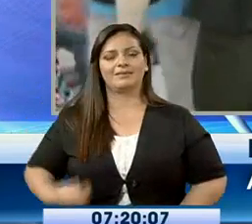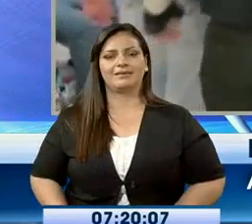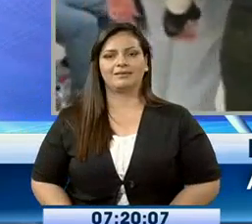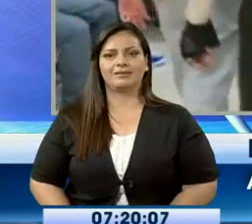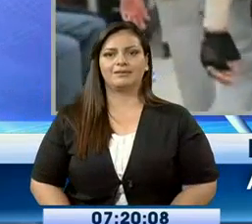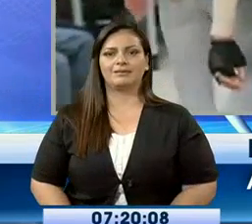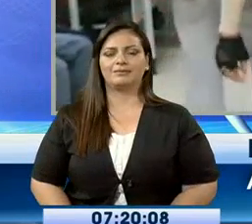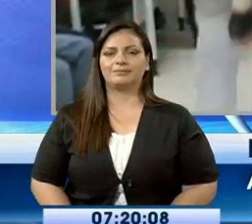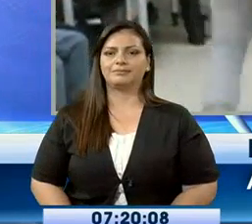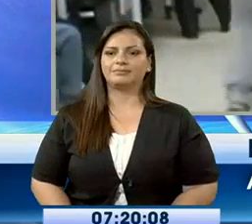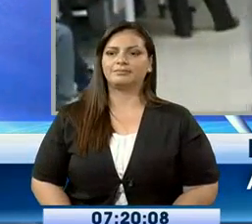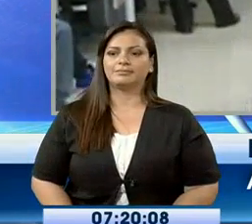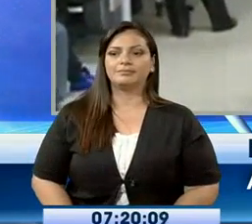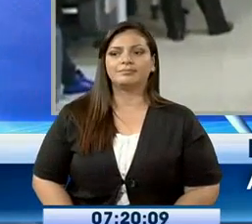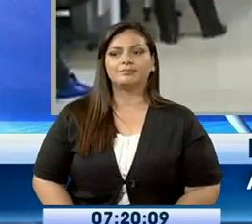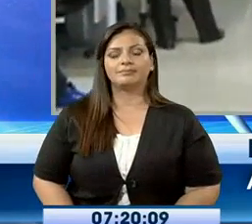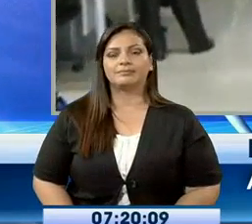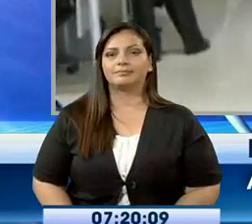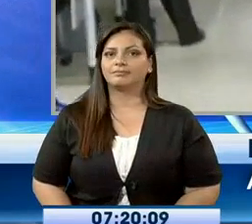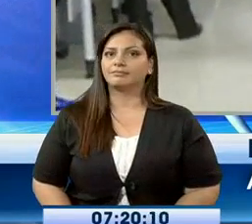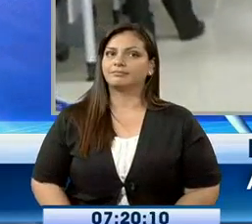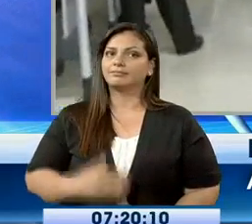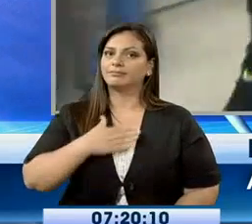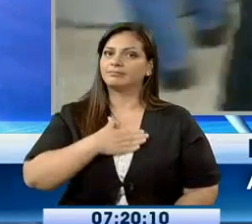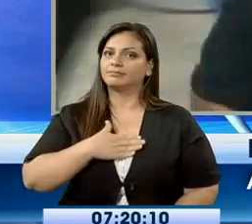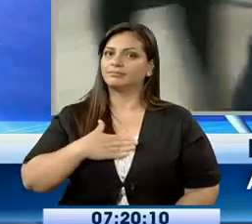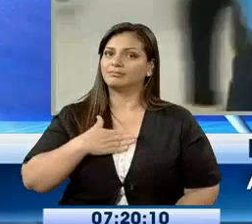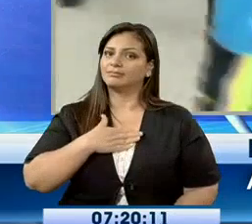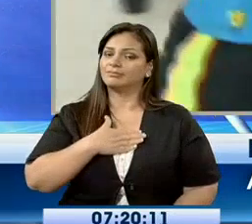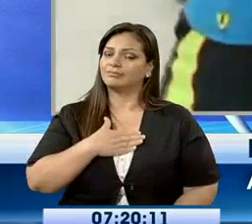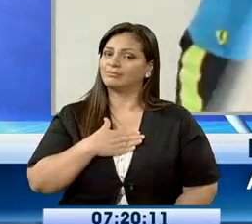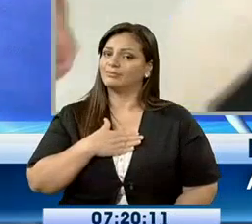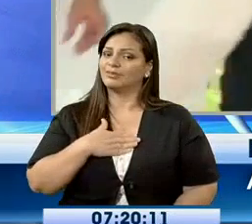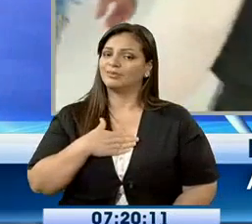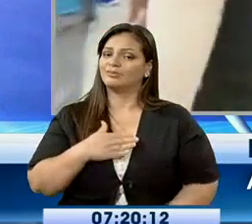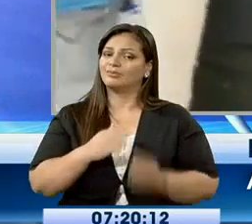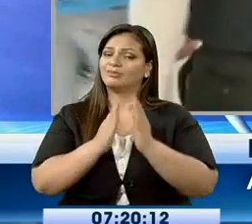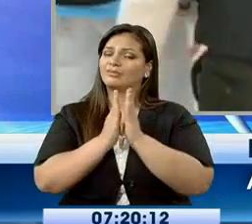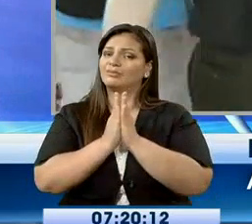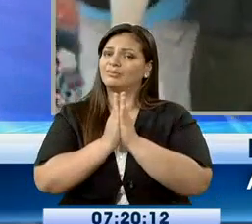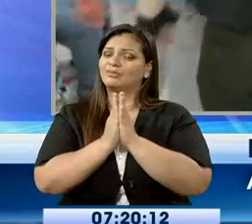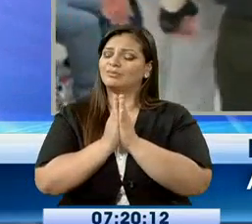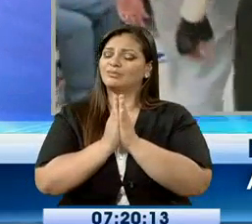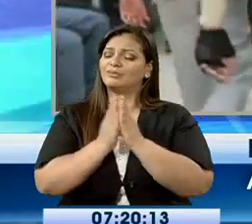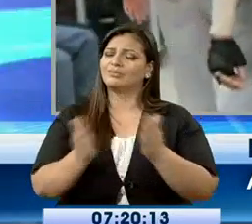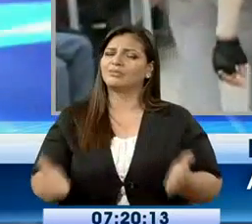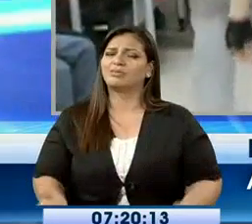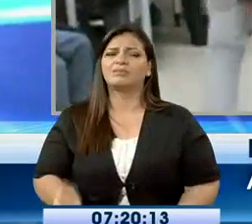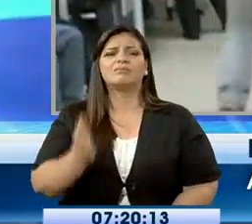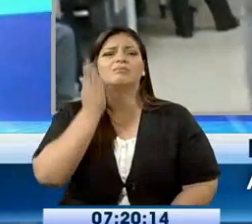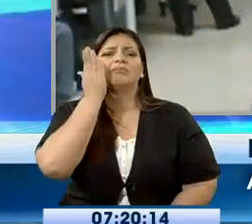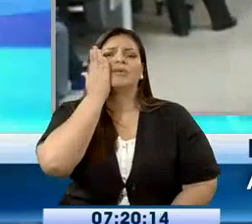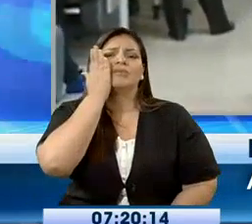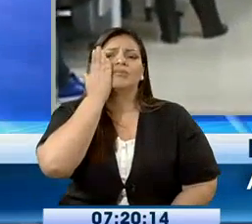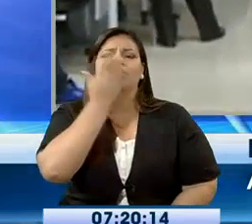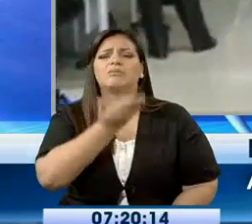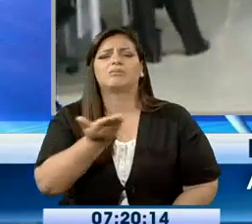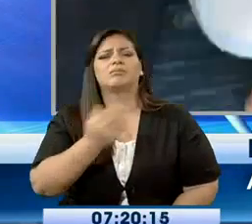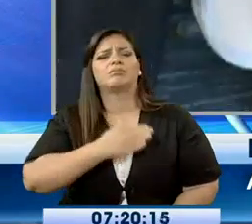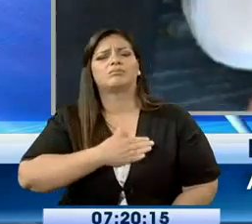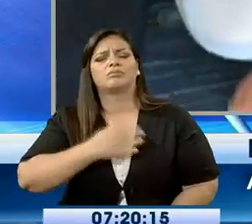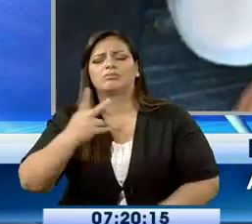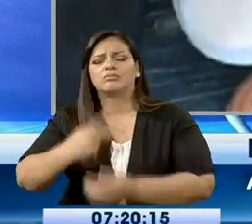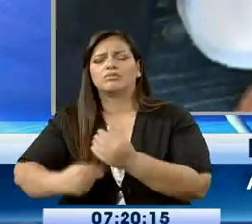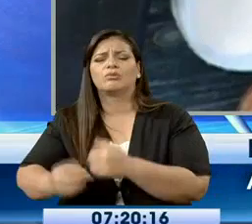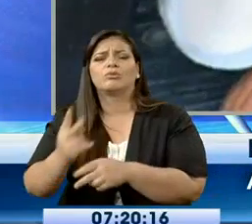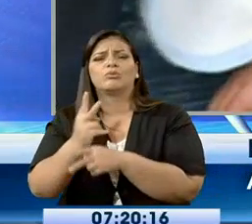tipo de prácticas, poner sus barbas en remojo y mirarse en ese espejo. Y a las mujeres, madres de criaturas, fijarse muy bien